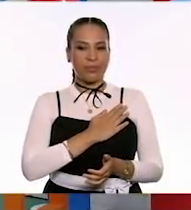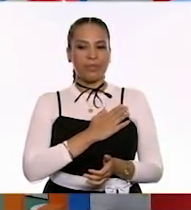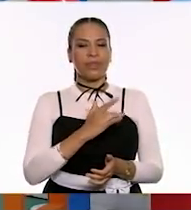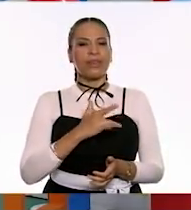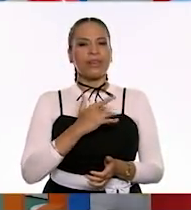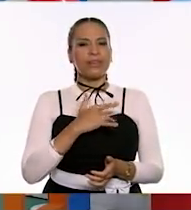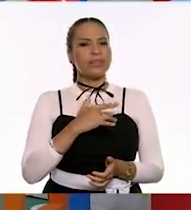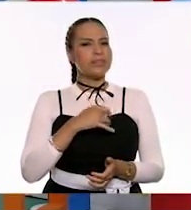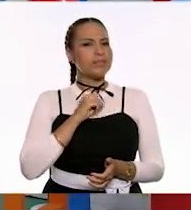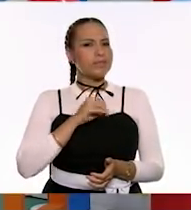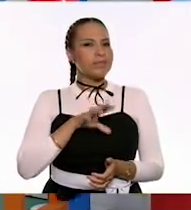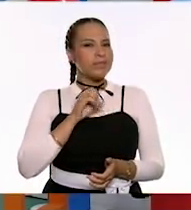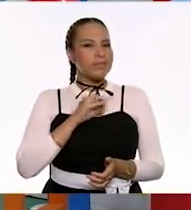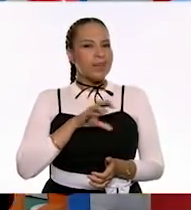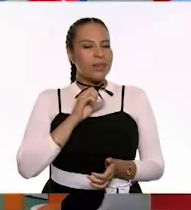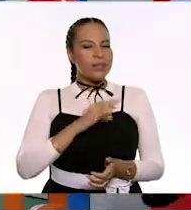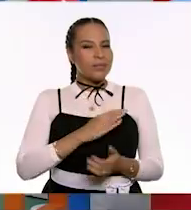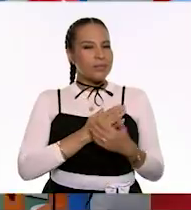Siéntanlo como está agitado.